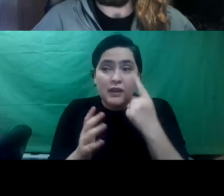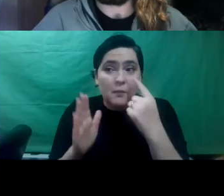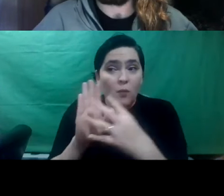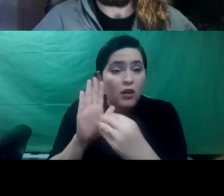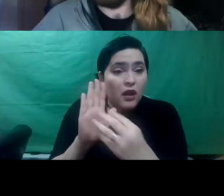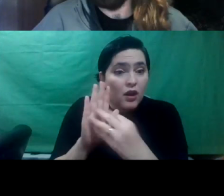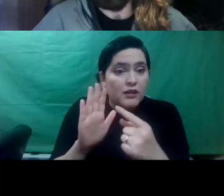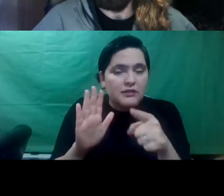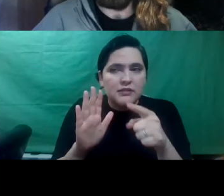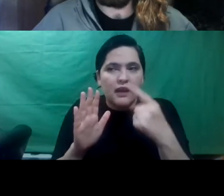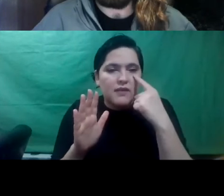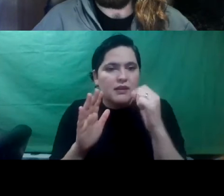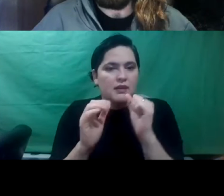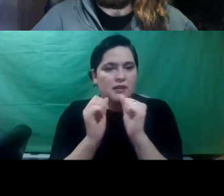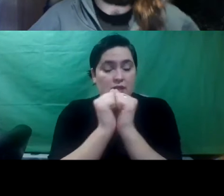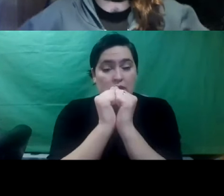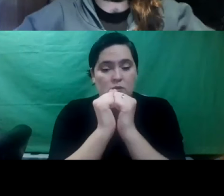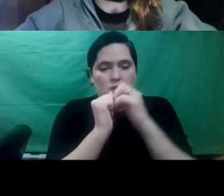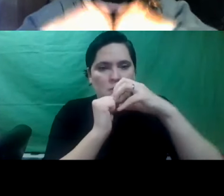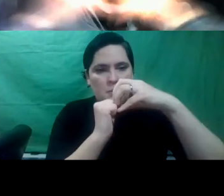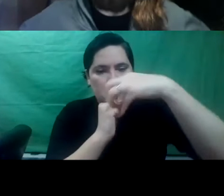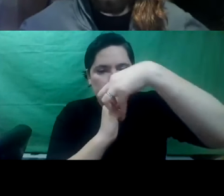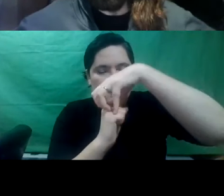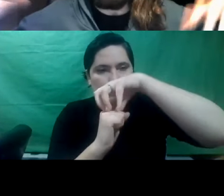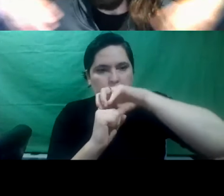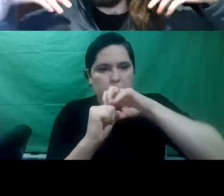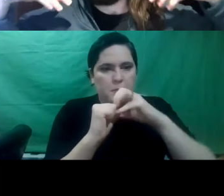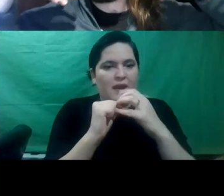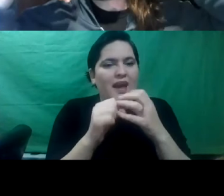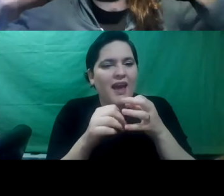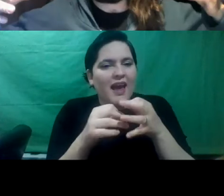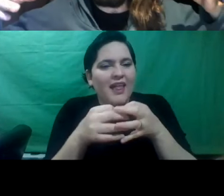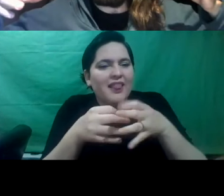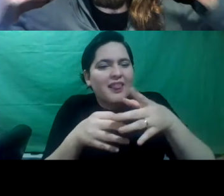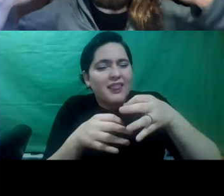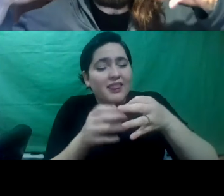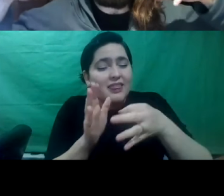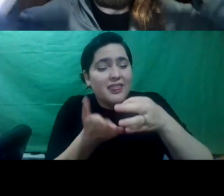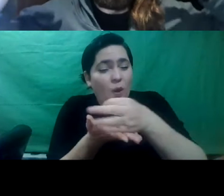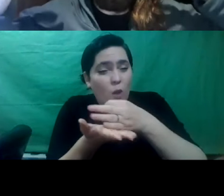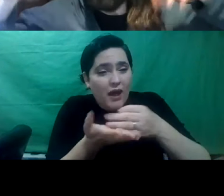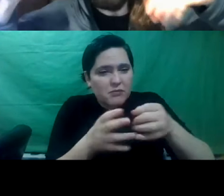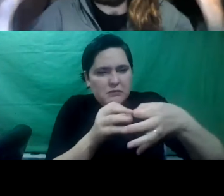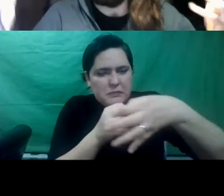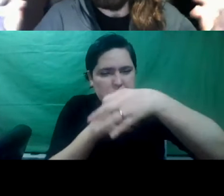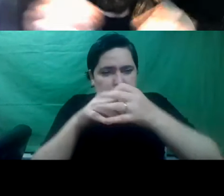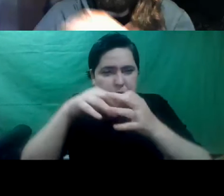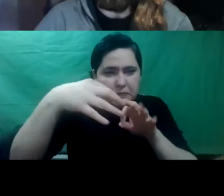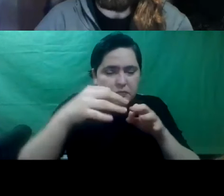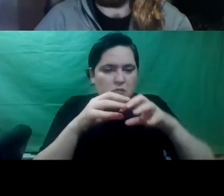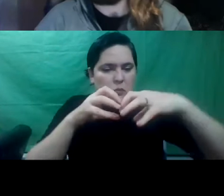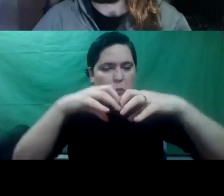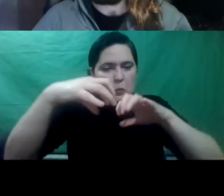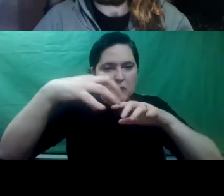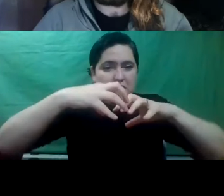una parcelación neuroanatómica del cerebro. El cerebro está lleno de neuronas y no es trivial separar todas esas neuronas en regiones